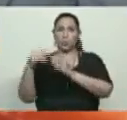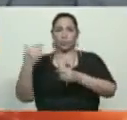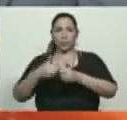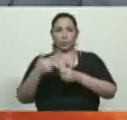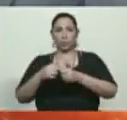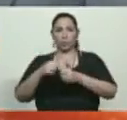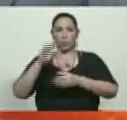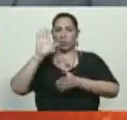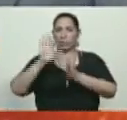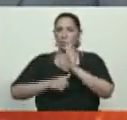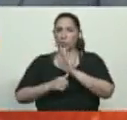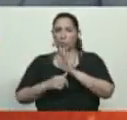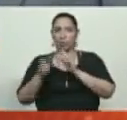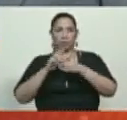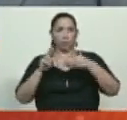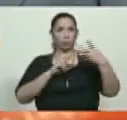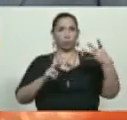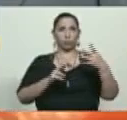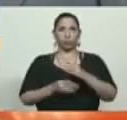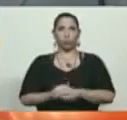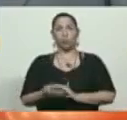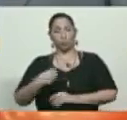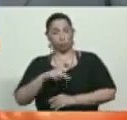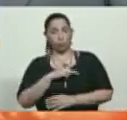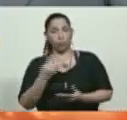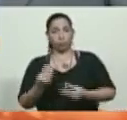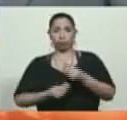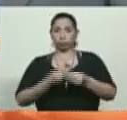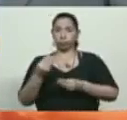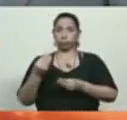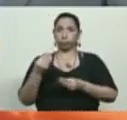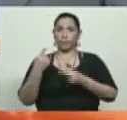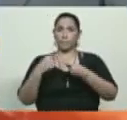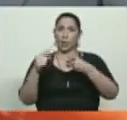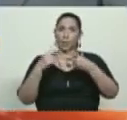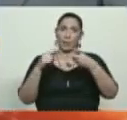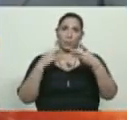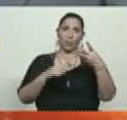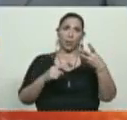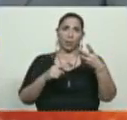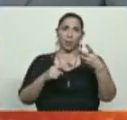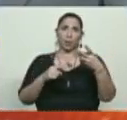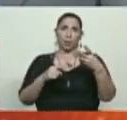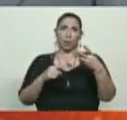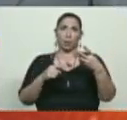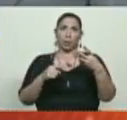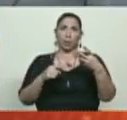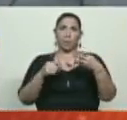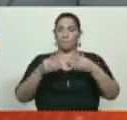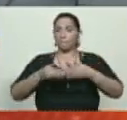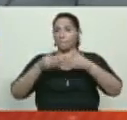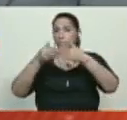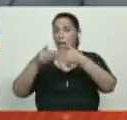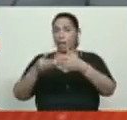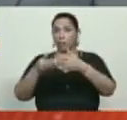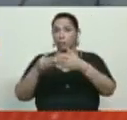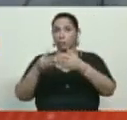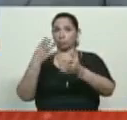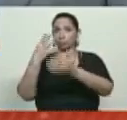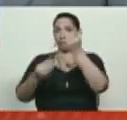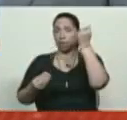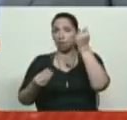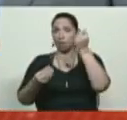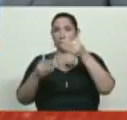los recursos provenientes. Ya hemos tomado las primeras medidas. Barco que salga de un puerto